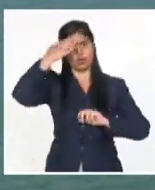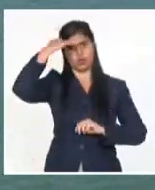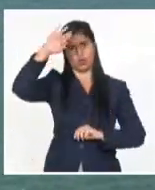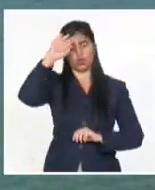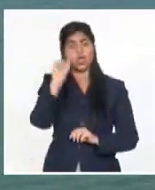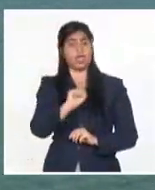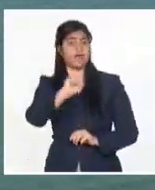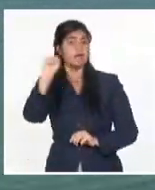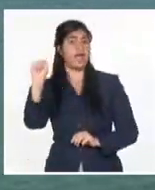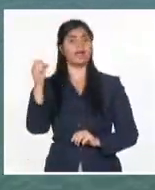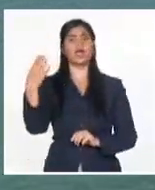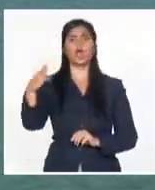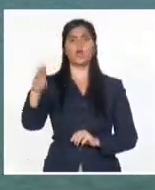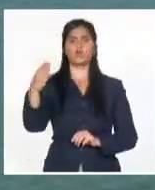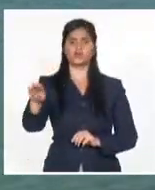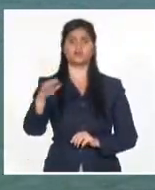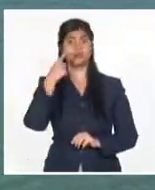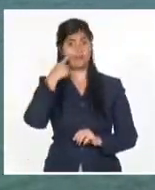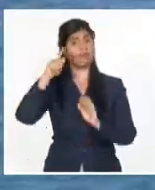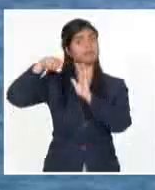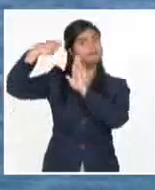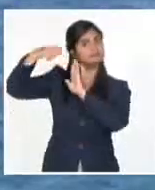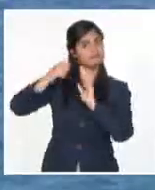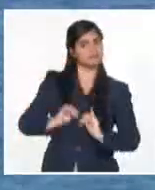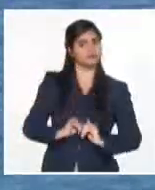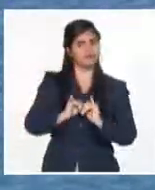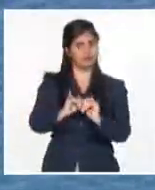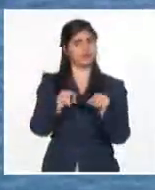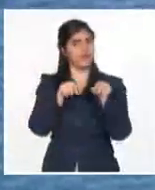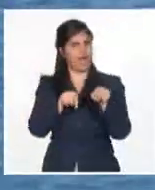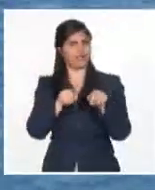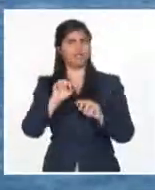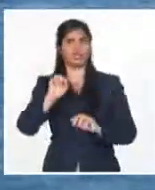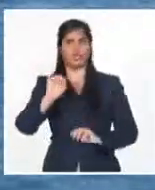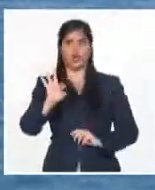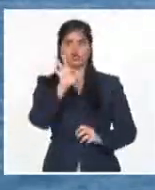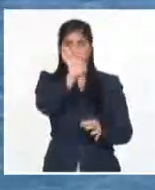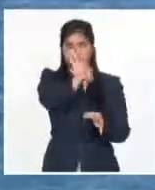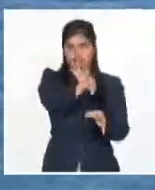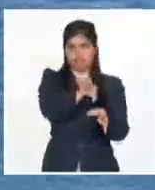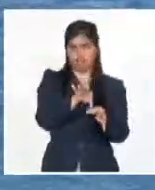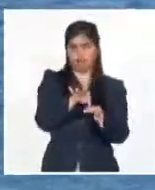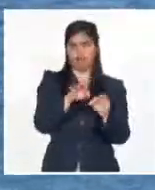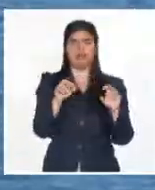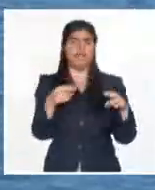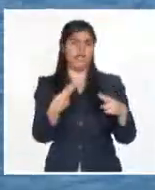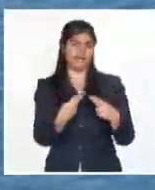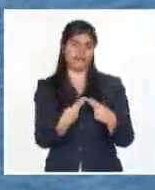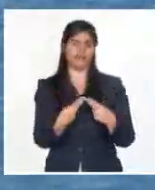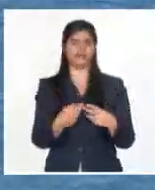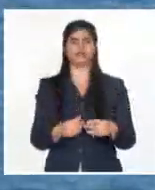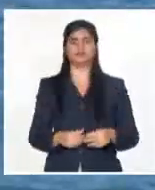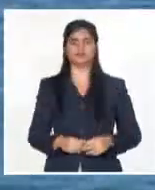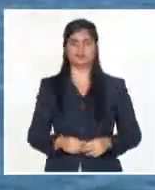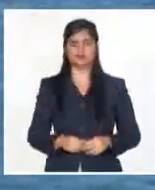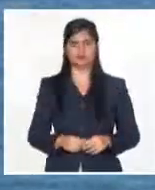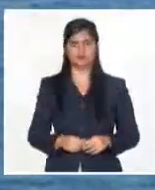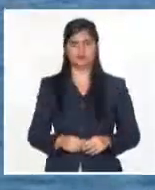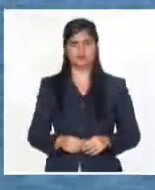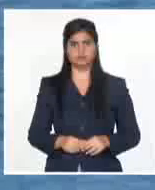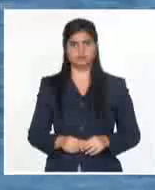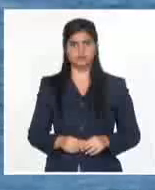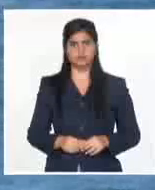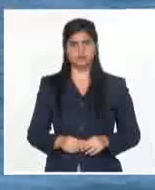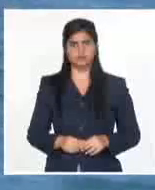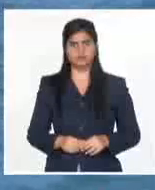medalla de bronce, en imágenes que están viendo en sus pantallas, en el 8 largo con timonel, evento mixto, en dura porfía con el bote de